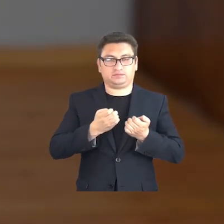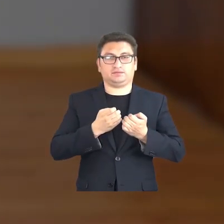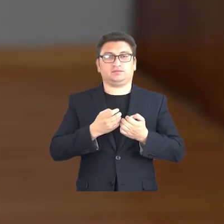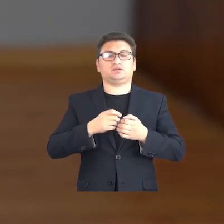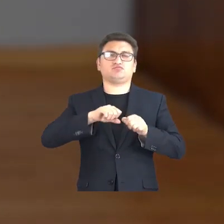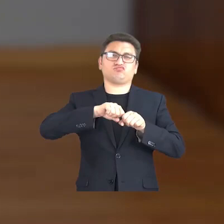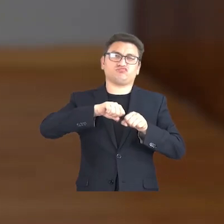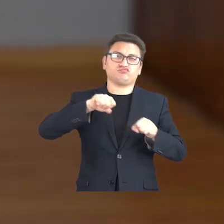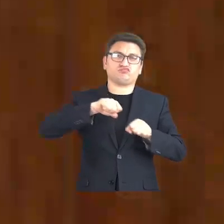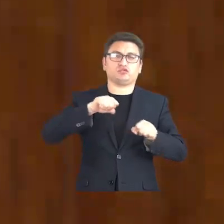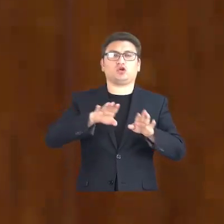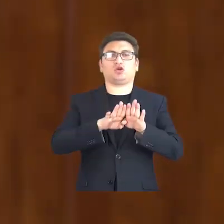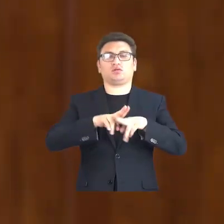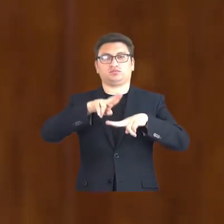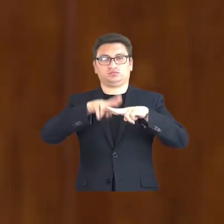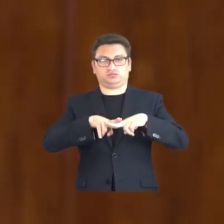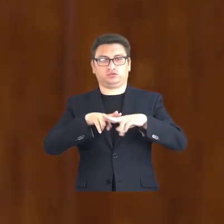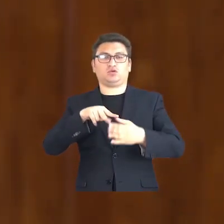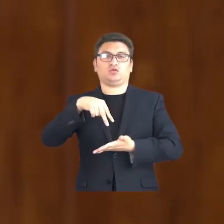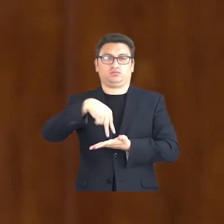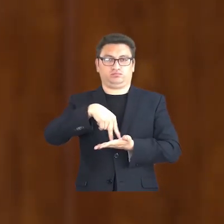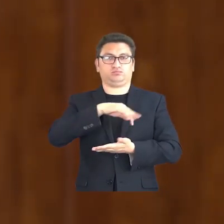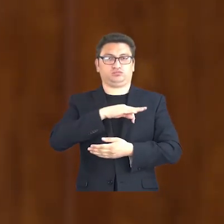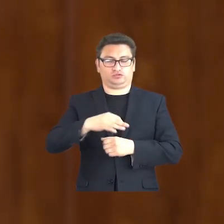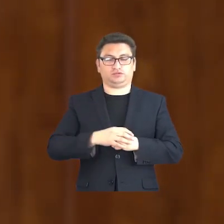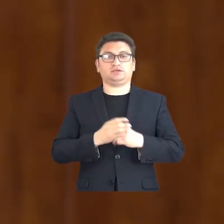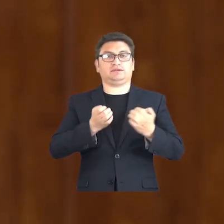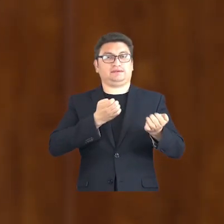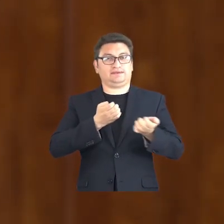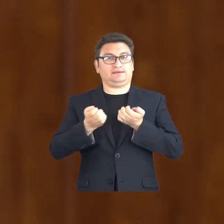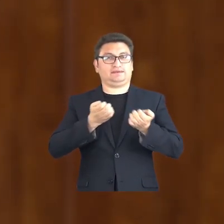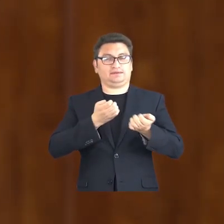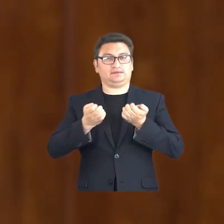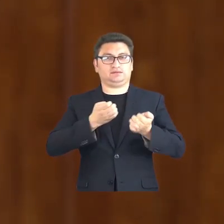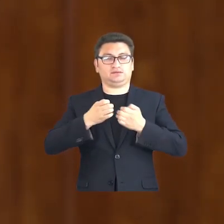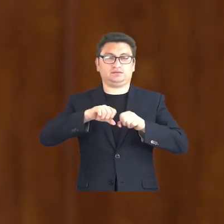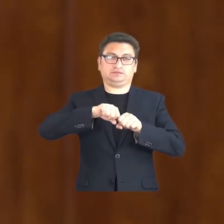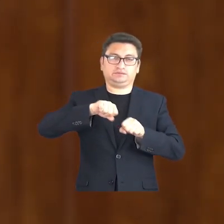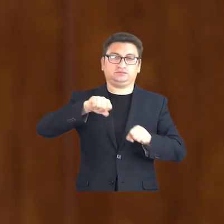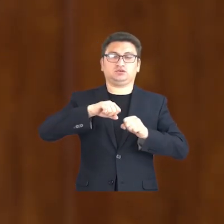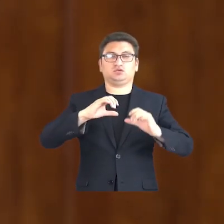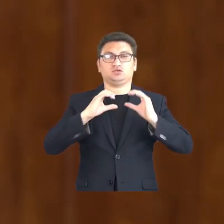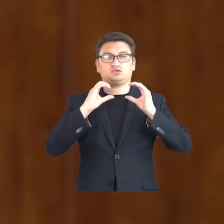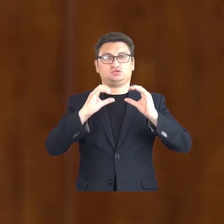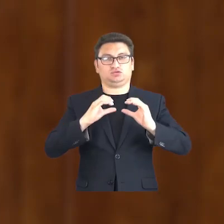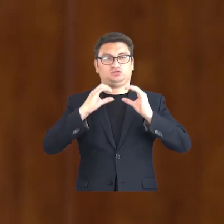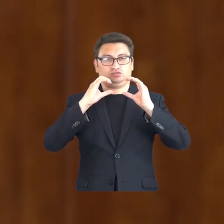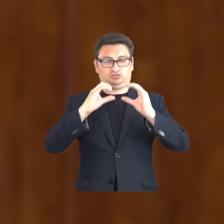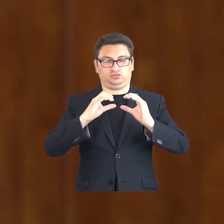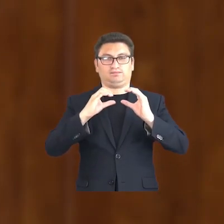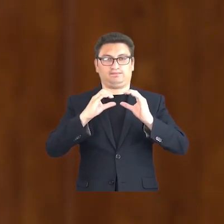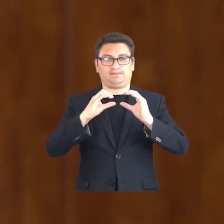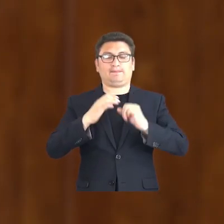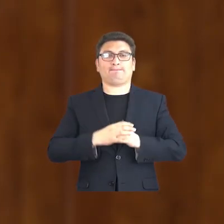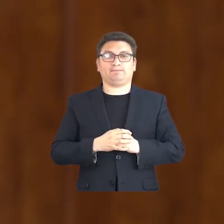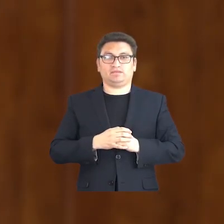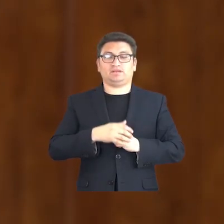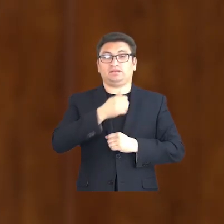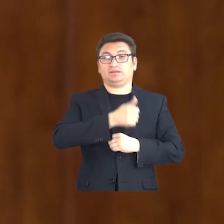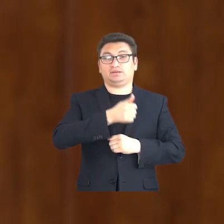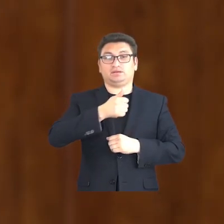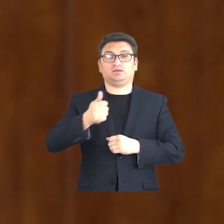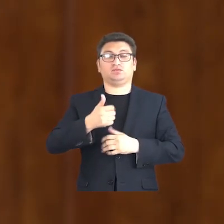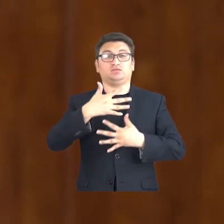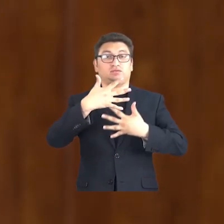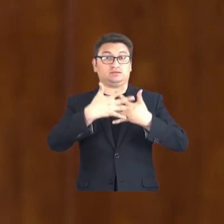del ejercicio. Puedes hacer estos estiramientos sentado o de pie. Cada estiramiento debe realizarse con cuidado y